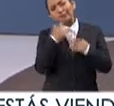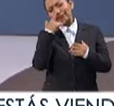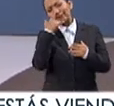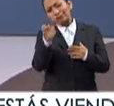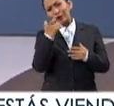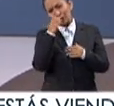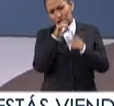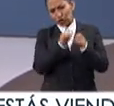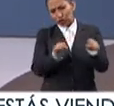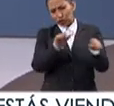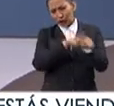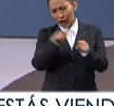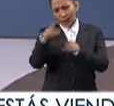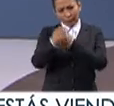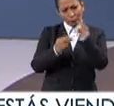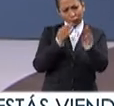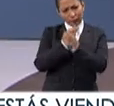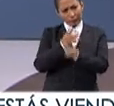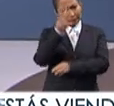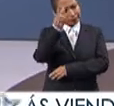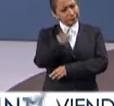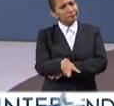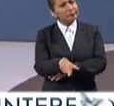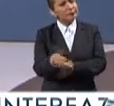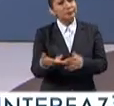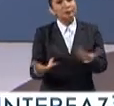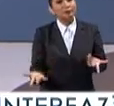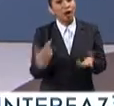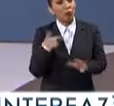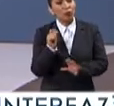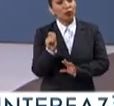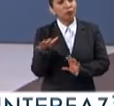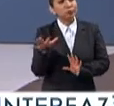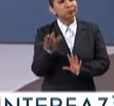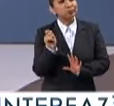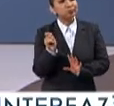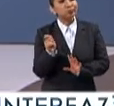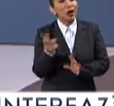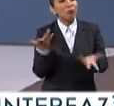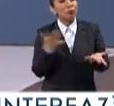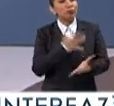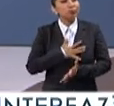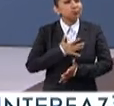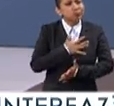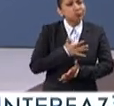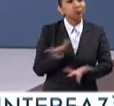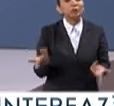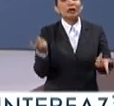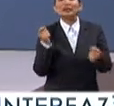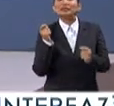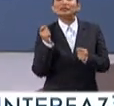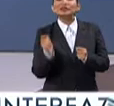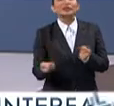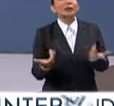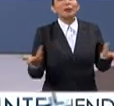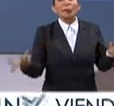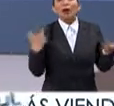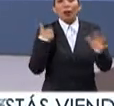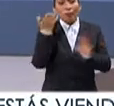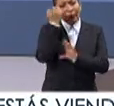en el mundo que sin duda duda es sinónimo de pasión sinónimo de